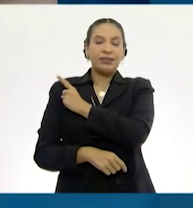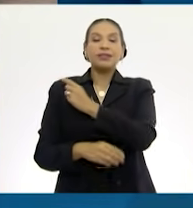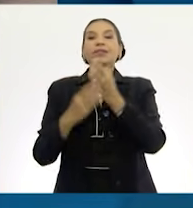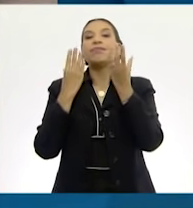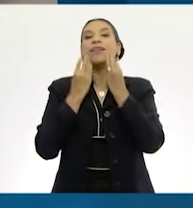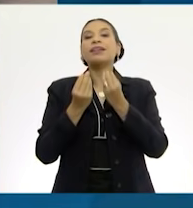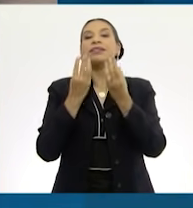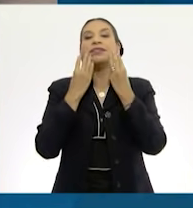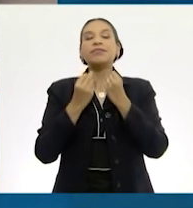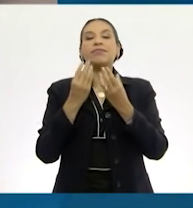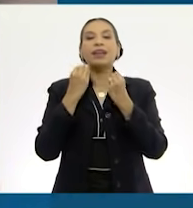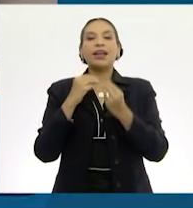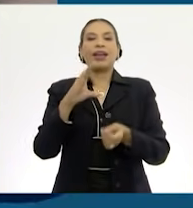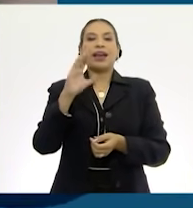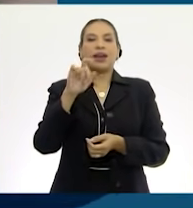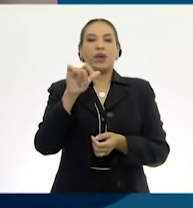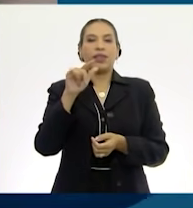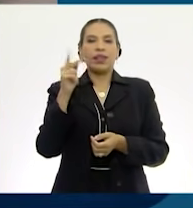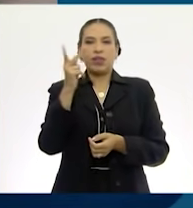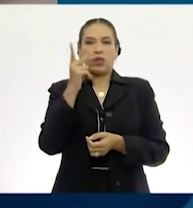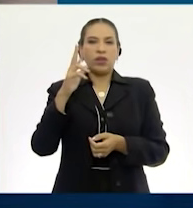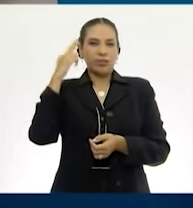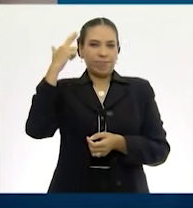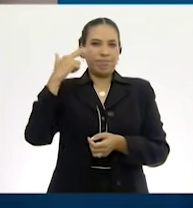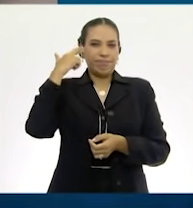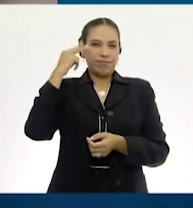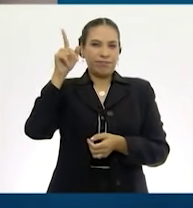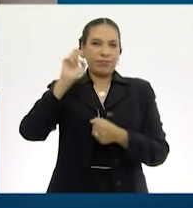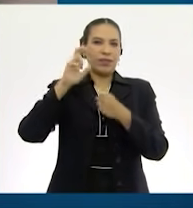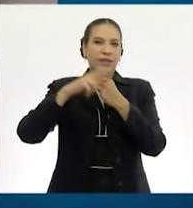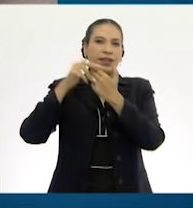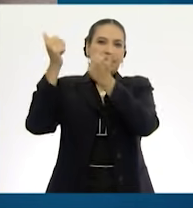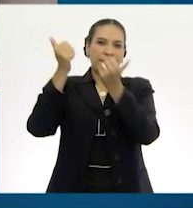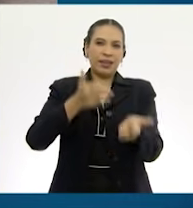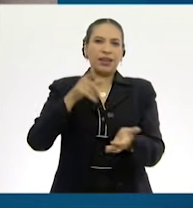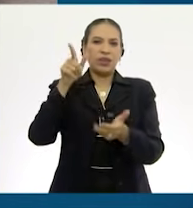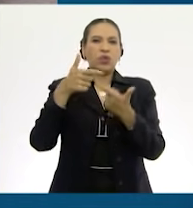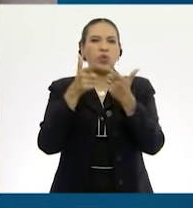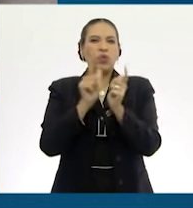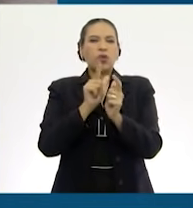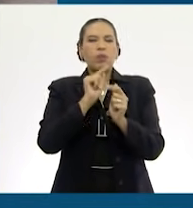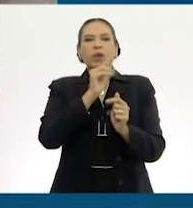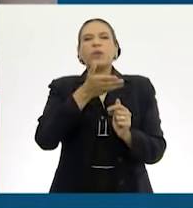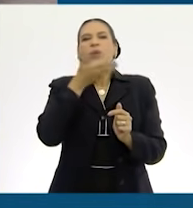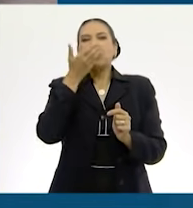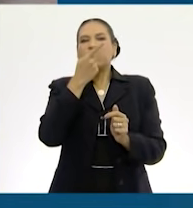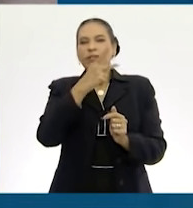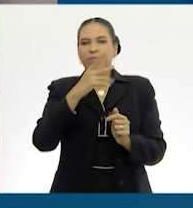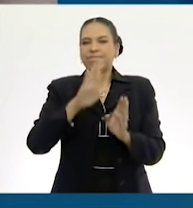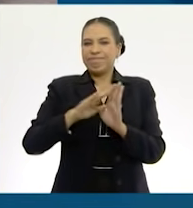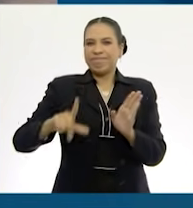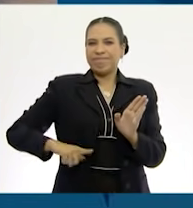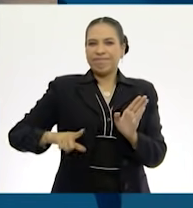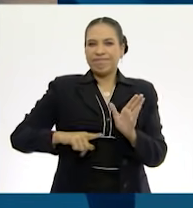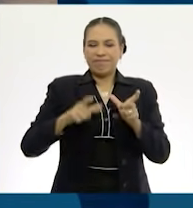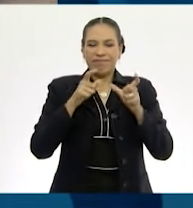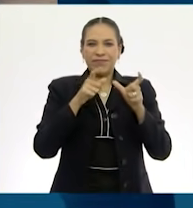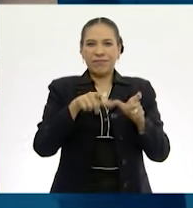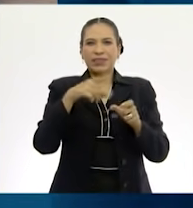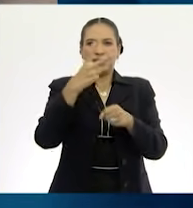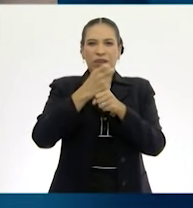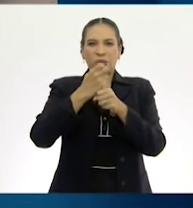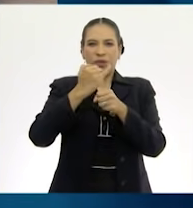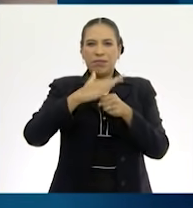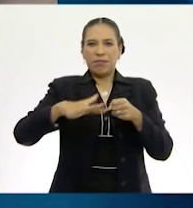Maximiliano y Carlota fueron los monarcas europeos que trajeron los conservadores como parte de su proyecto del Segundo Imperio, y la